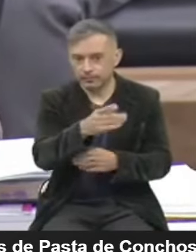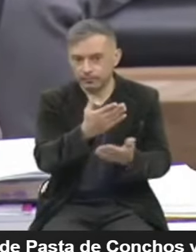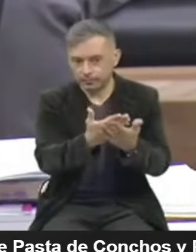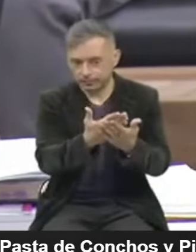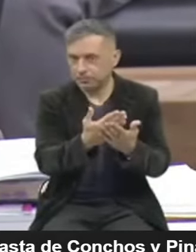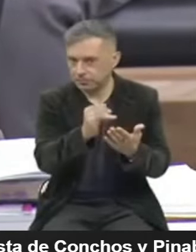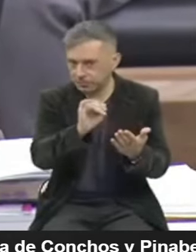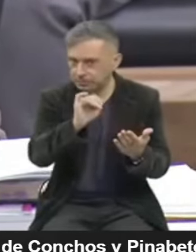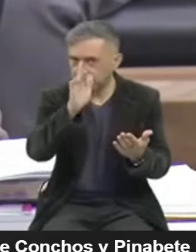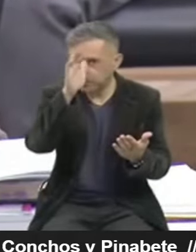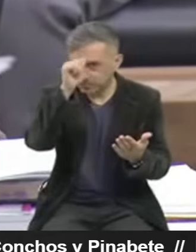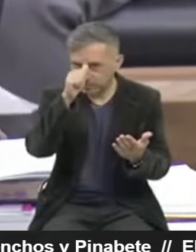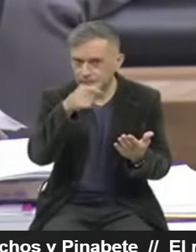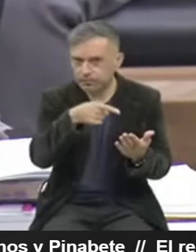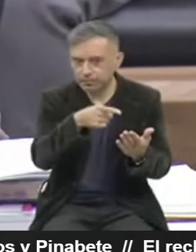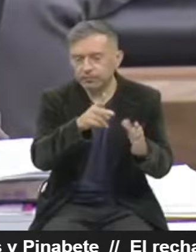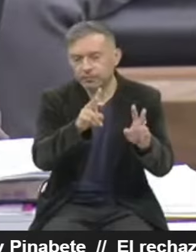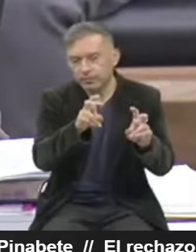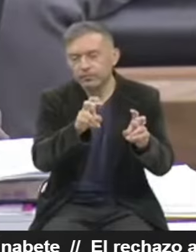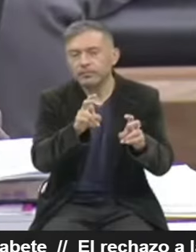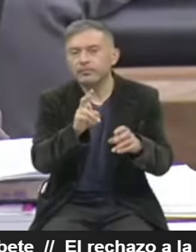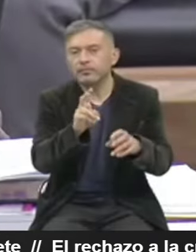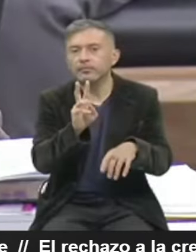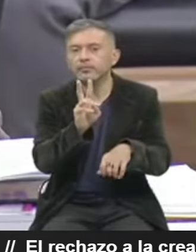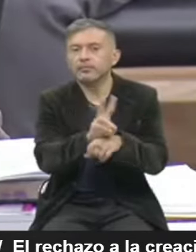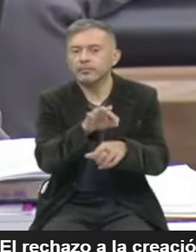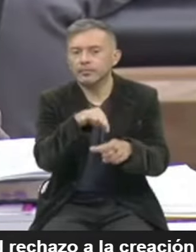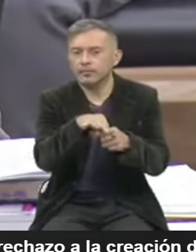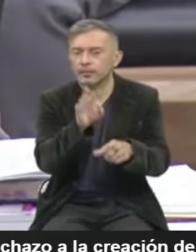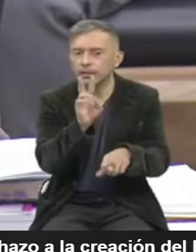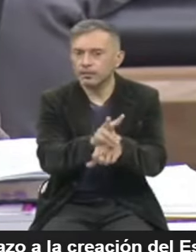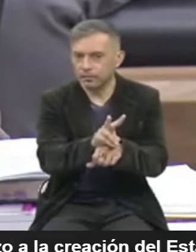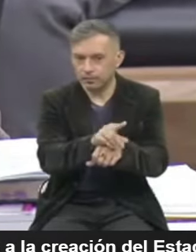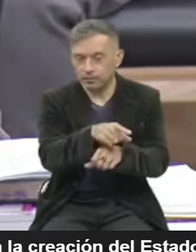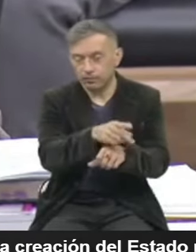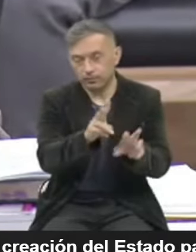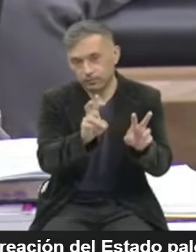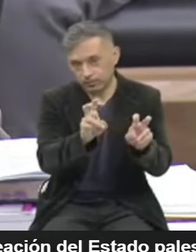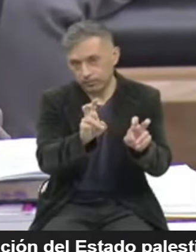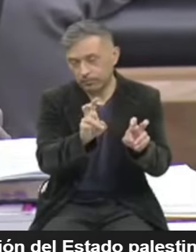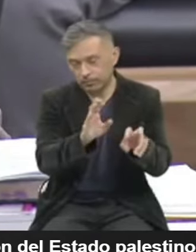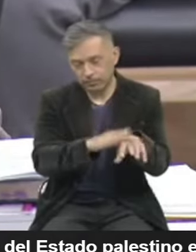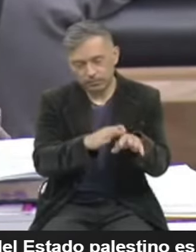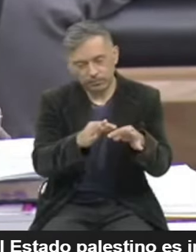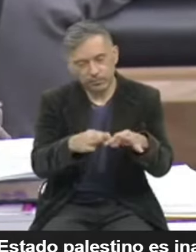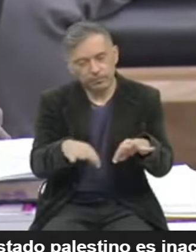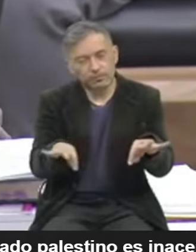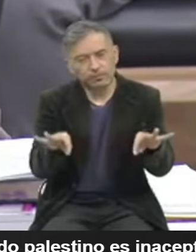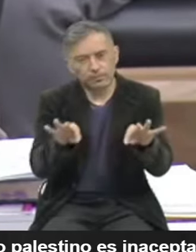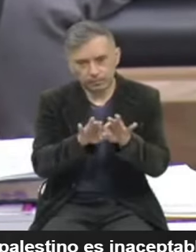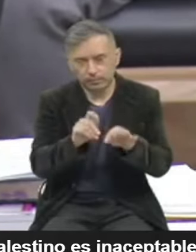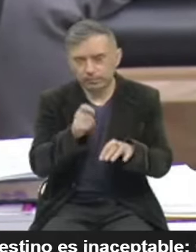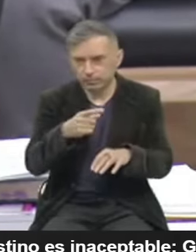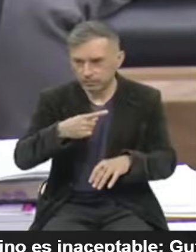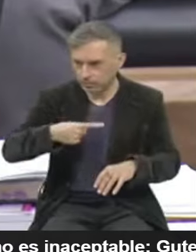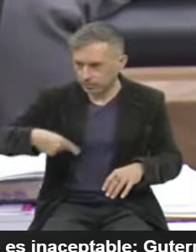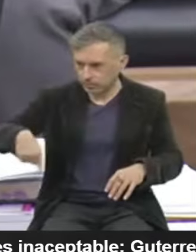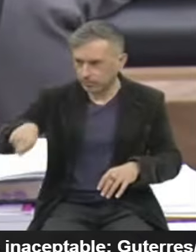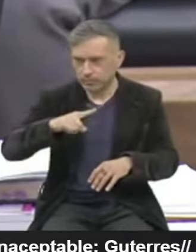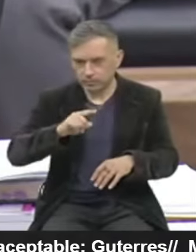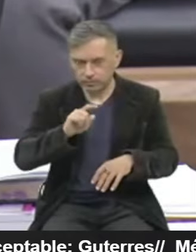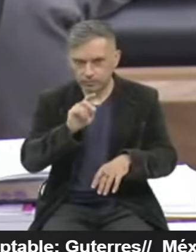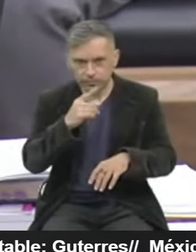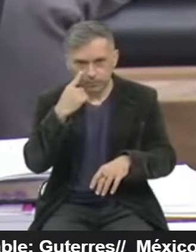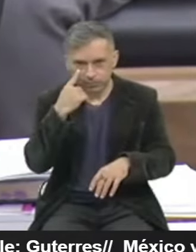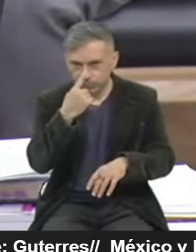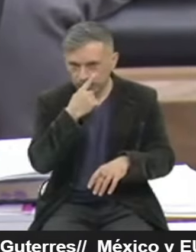respecto de la observación electoral es un tema de la mayor relevancia que nosotros contemos no solo con los